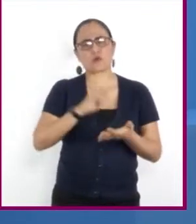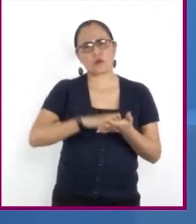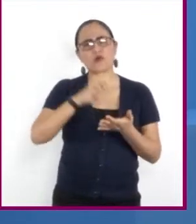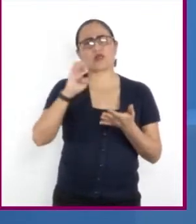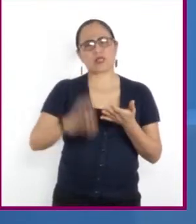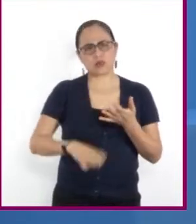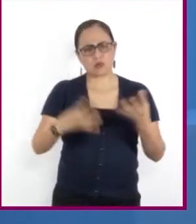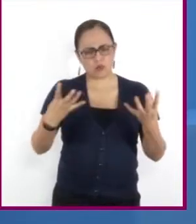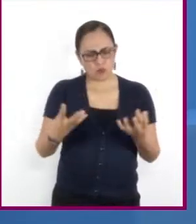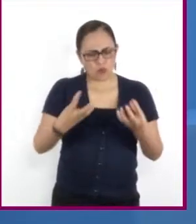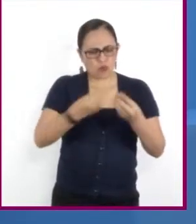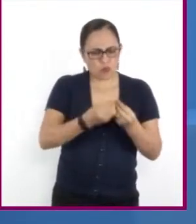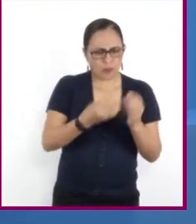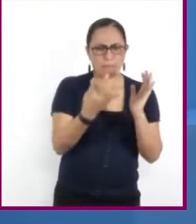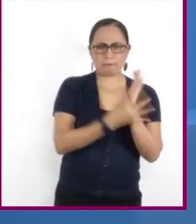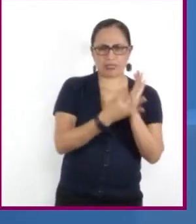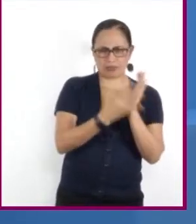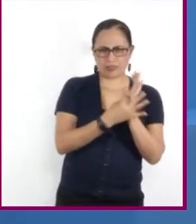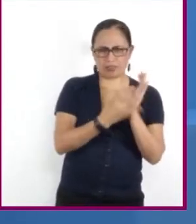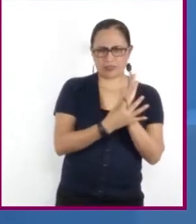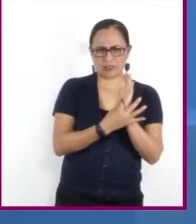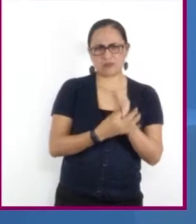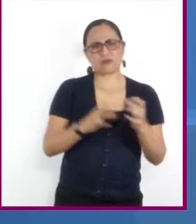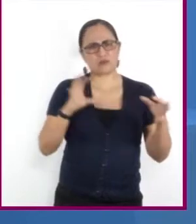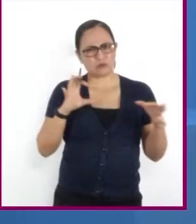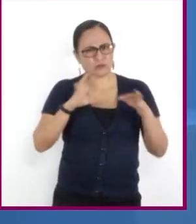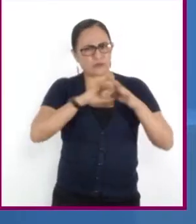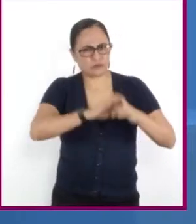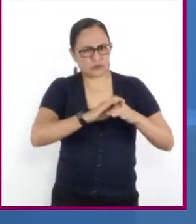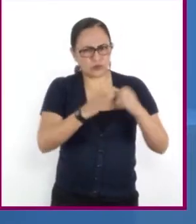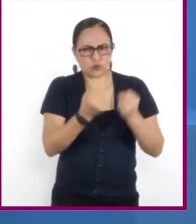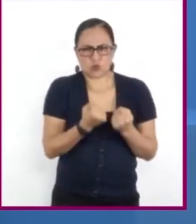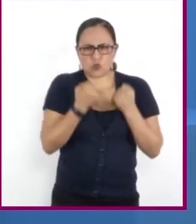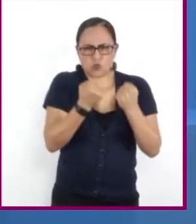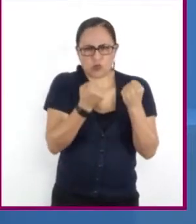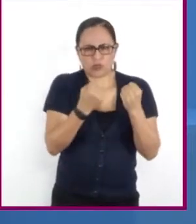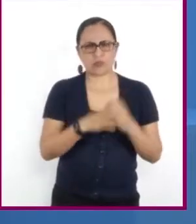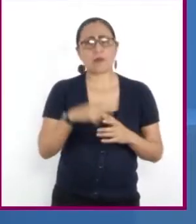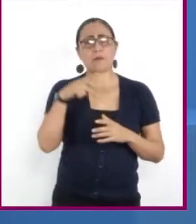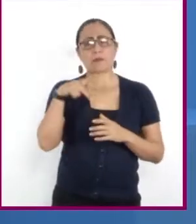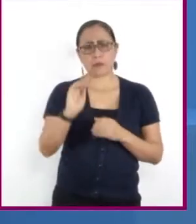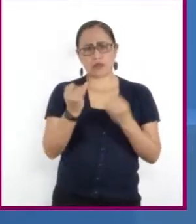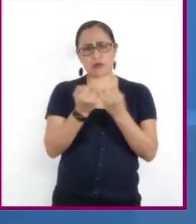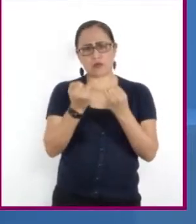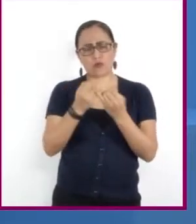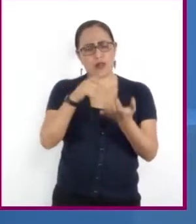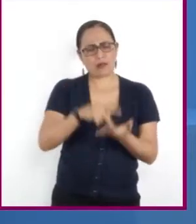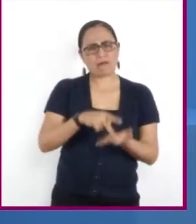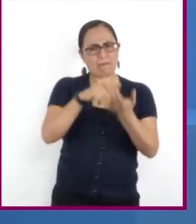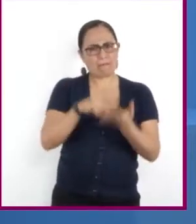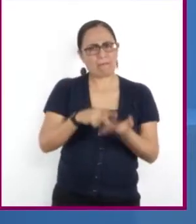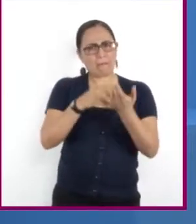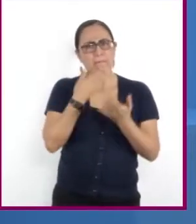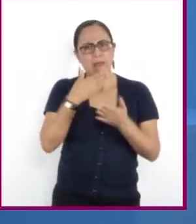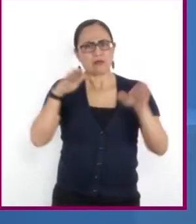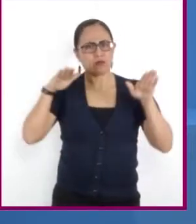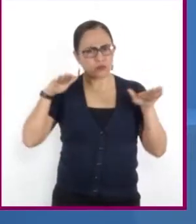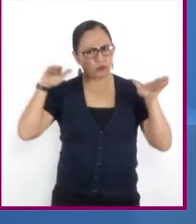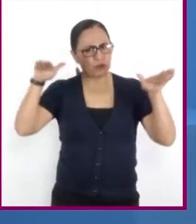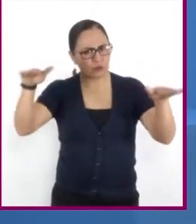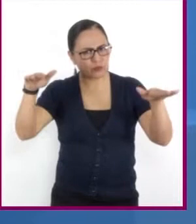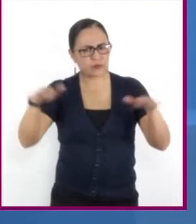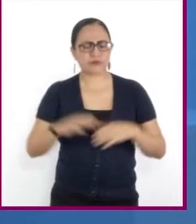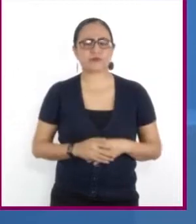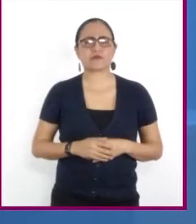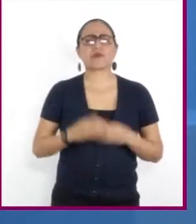podemos mezclar metales para lograr aleaciones más fuertes, pero más ligeras, necesarias en la aviación.